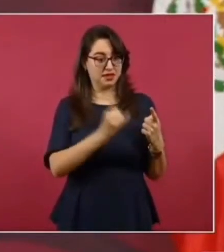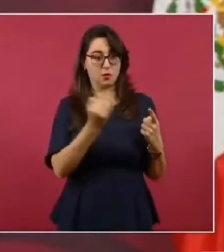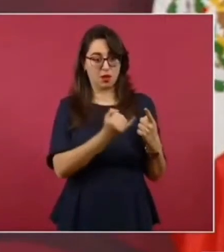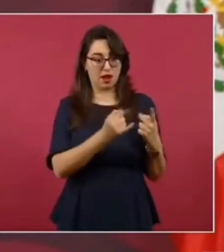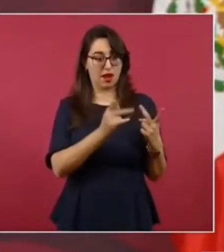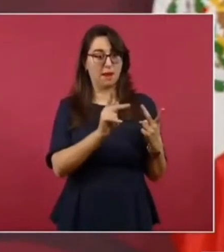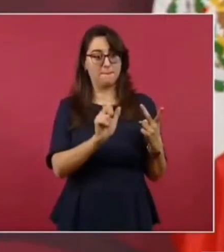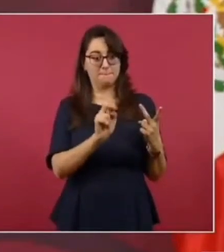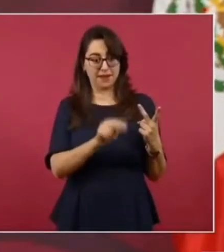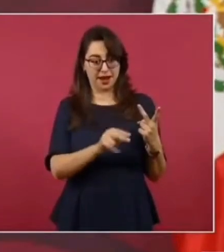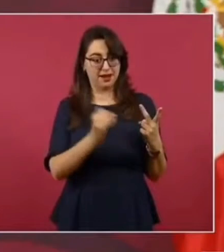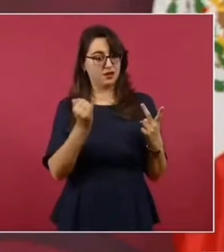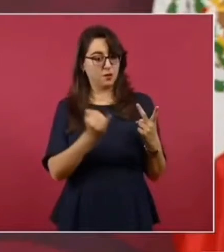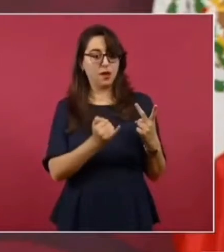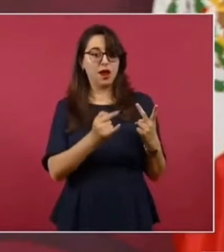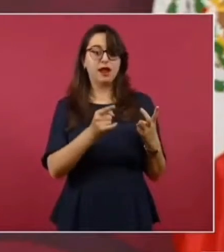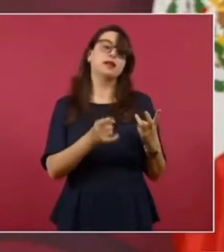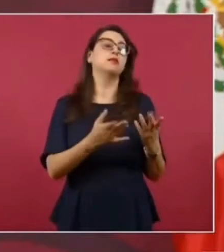Me desaforaron.